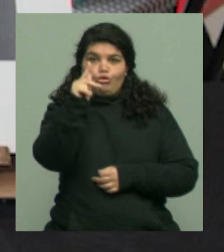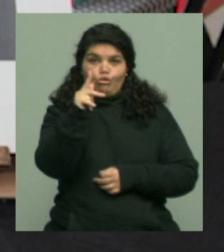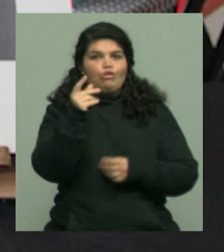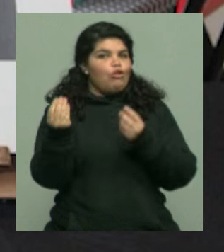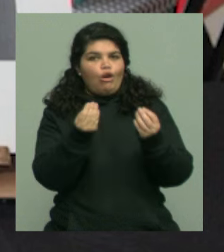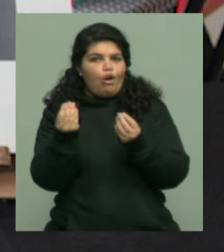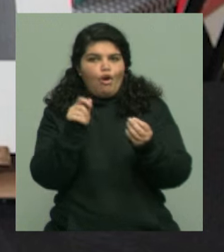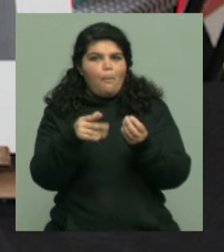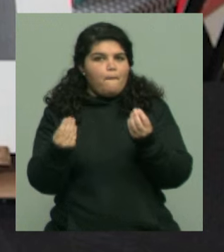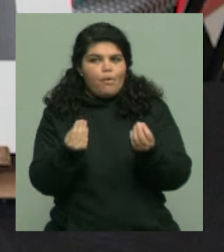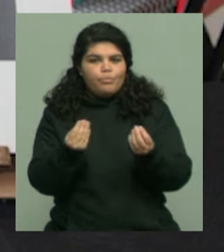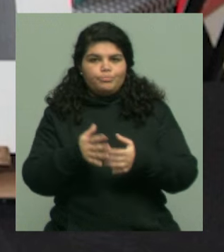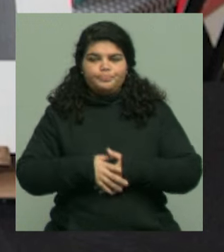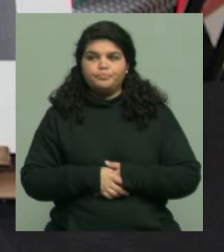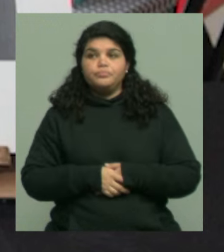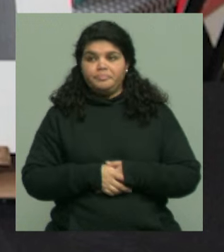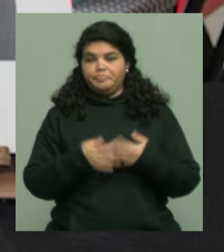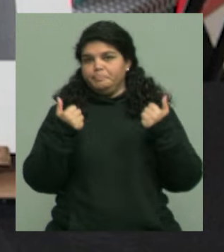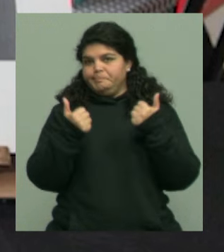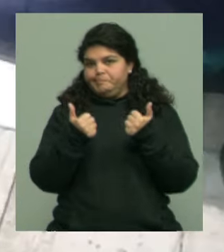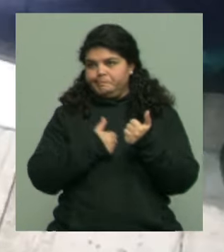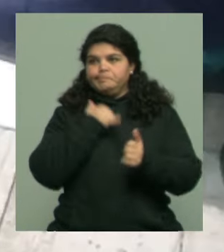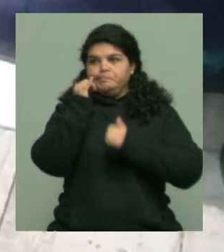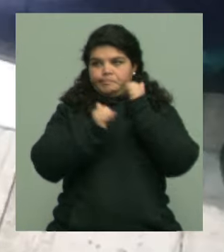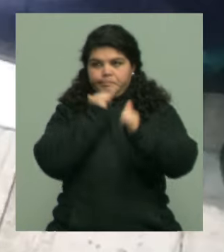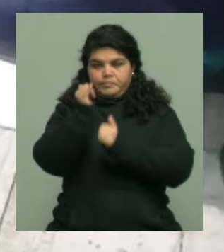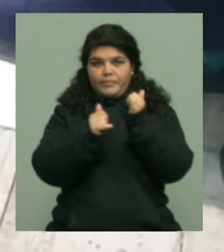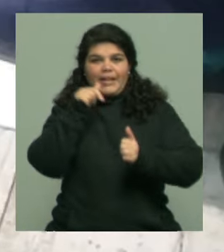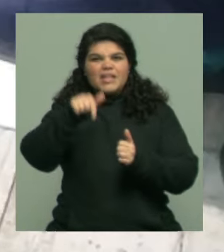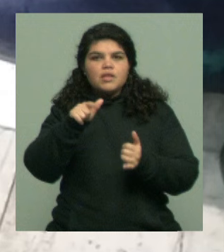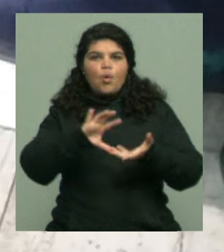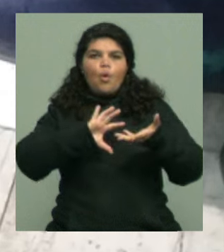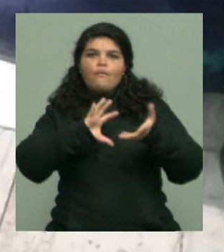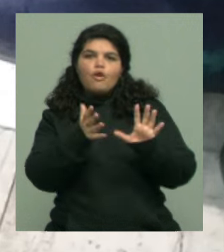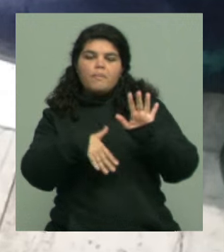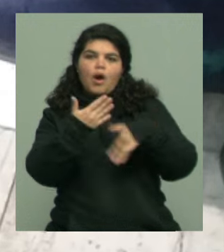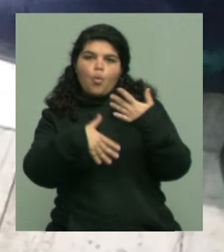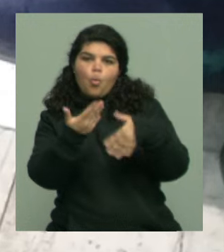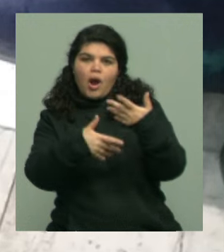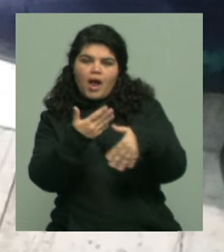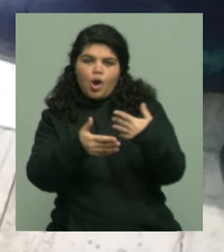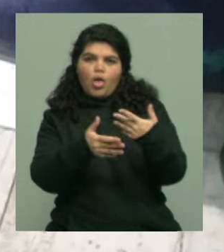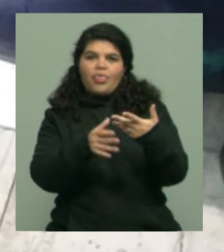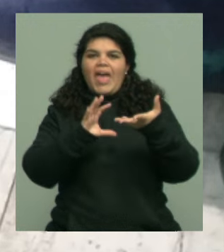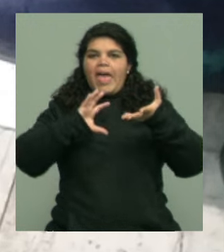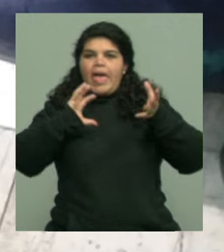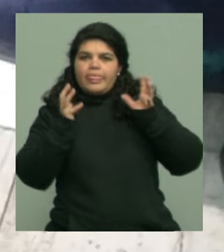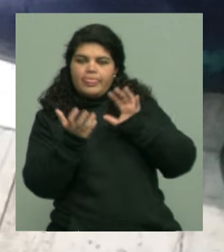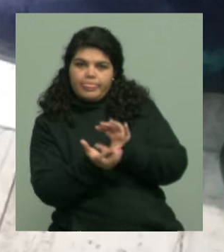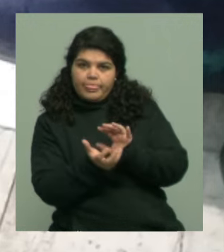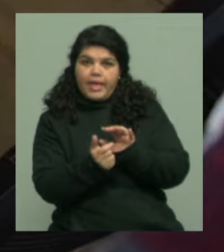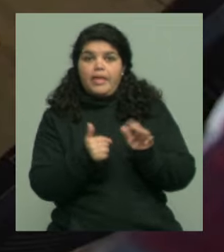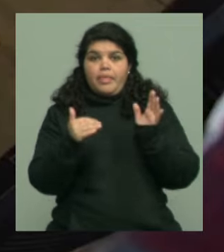Genial. Bueno, en resumidas cuentas, es un juego de estrategia por posicionamiento y por turno, que